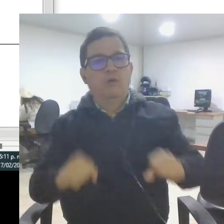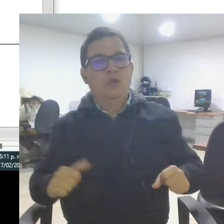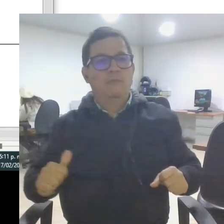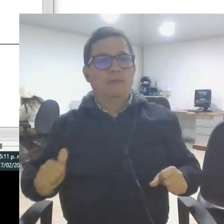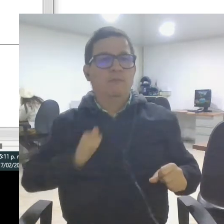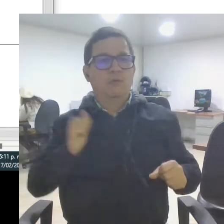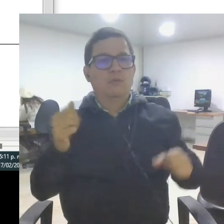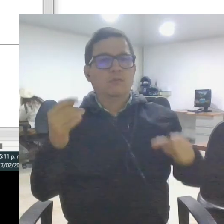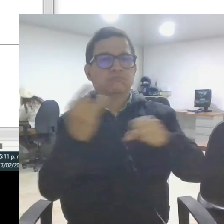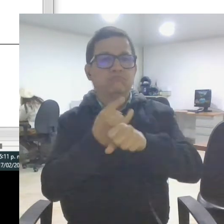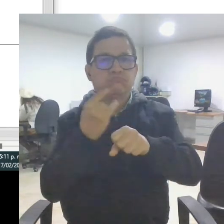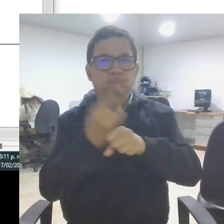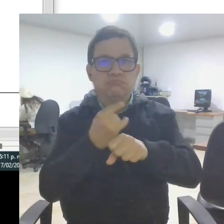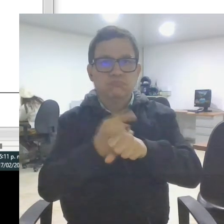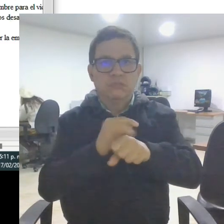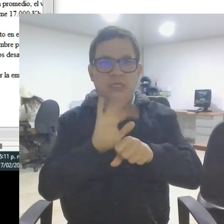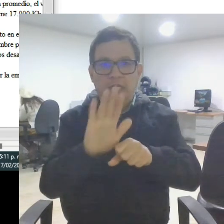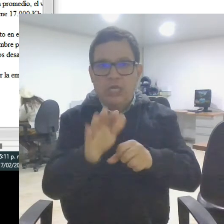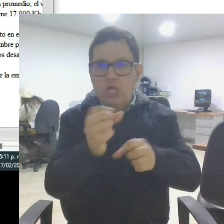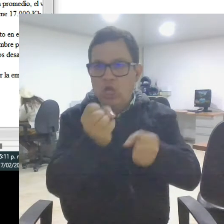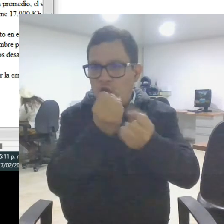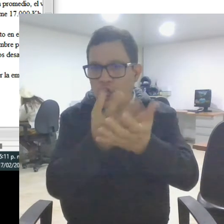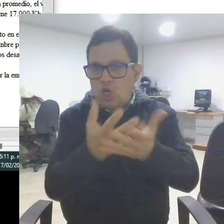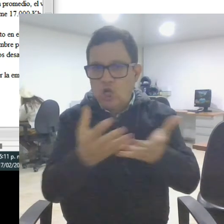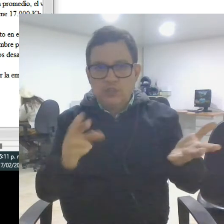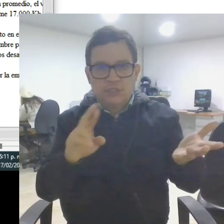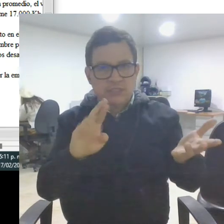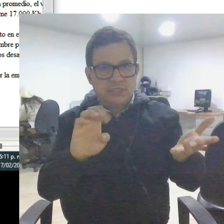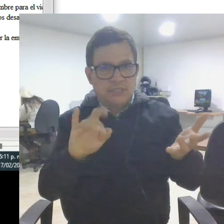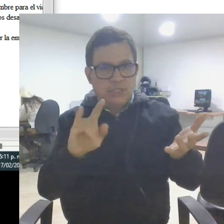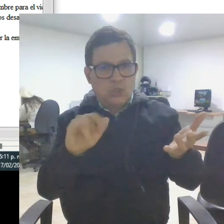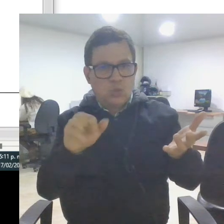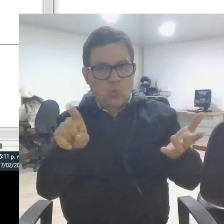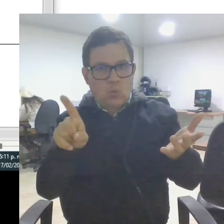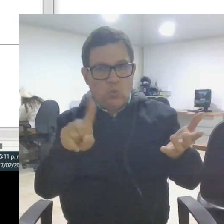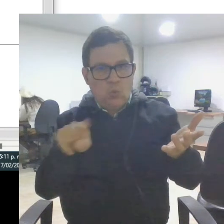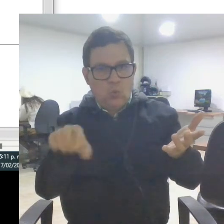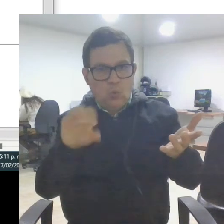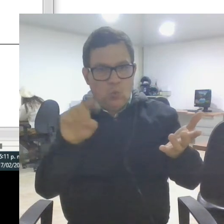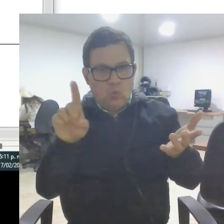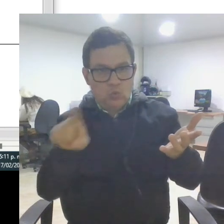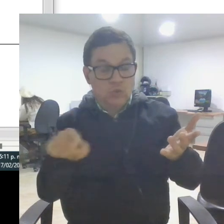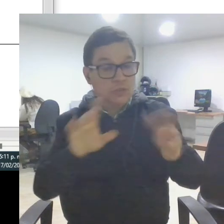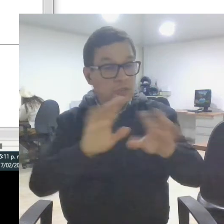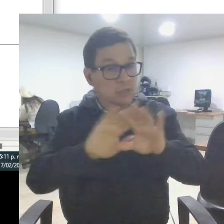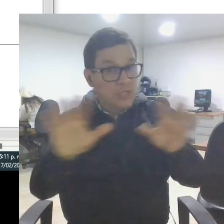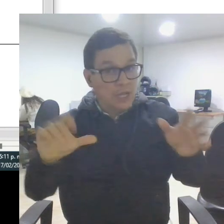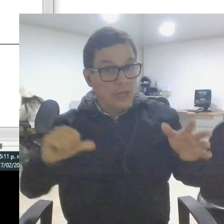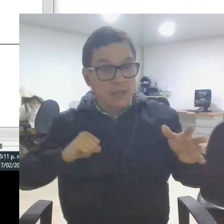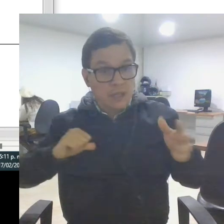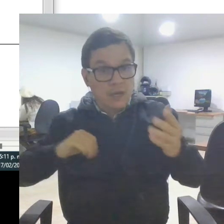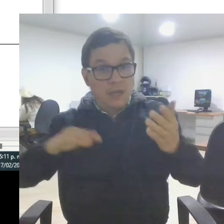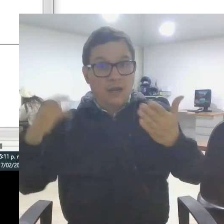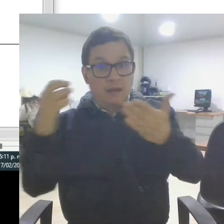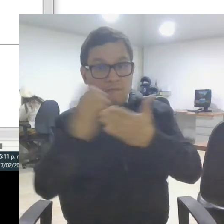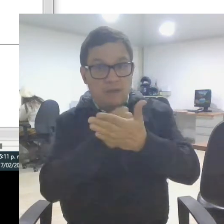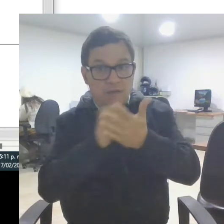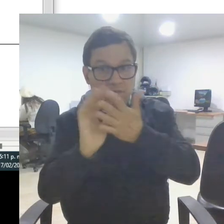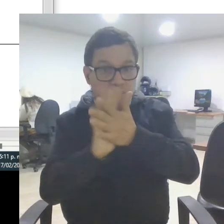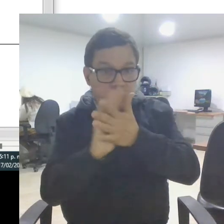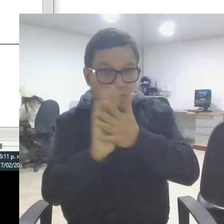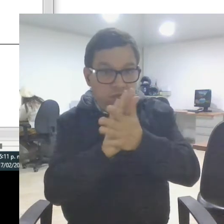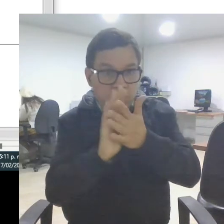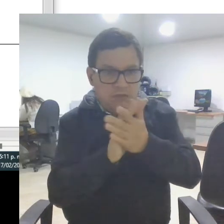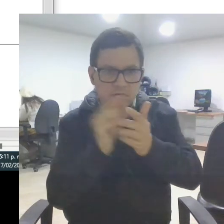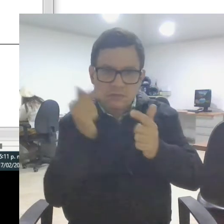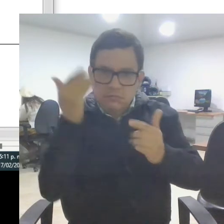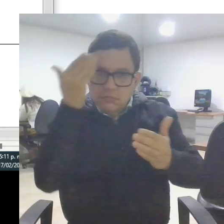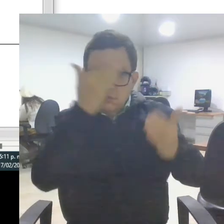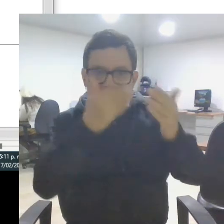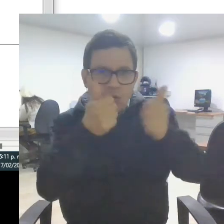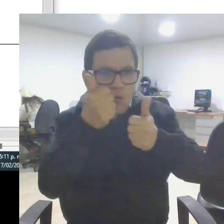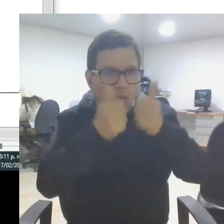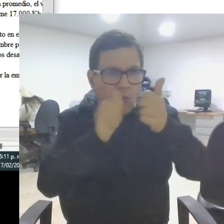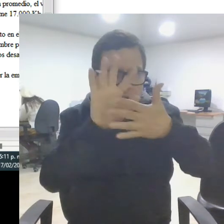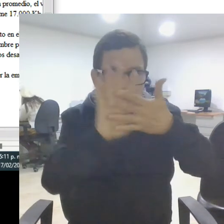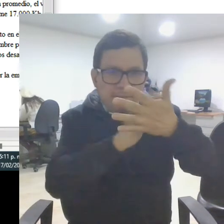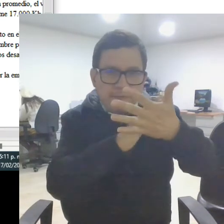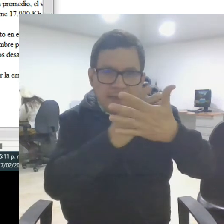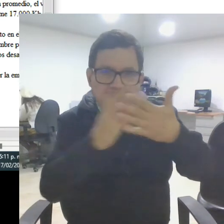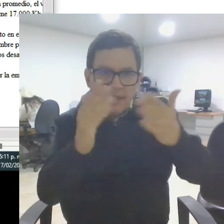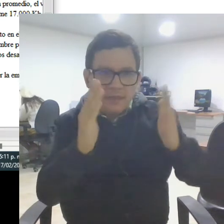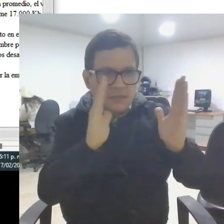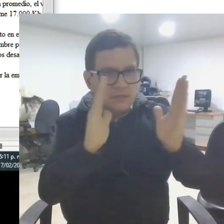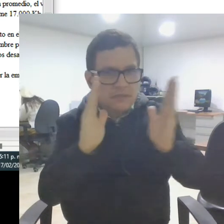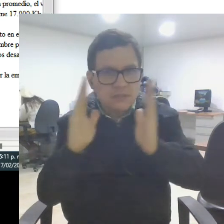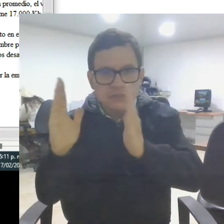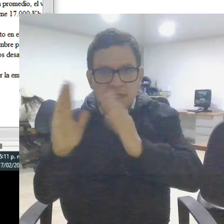recursos. Después de tener esta información, comienzo a analizar cuál va a ser mi matriz. Miren que en